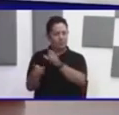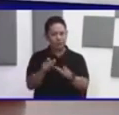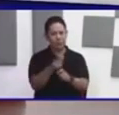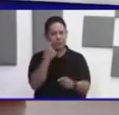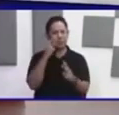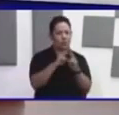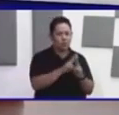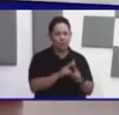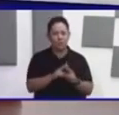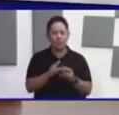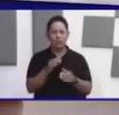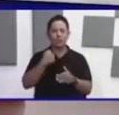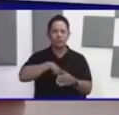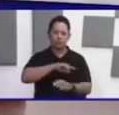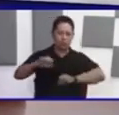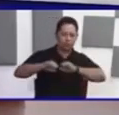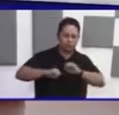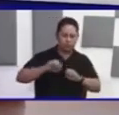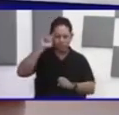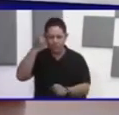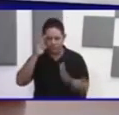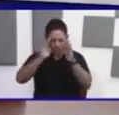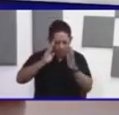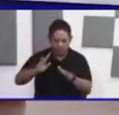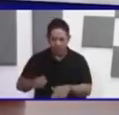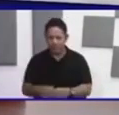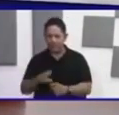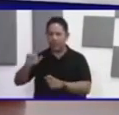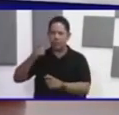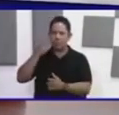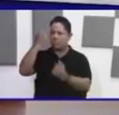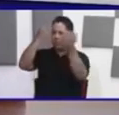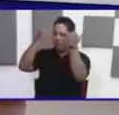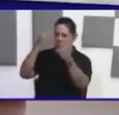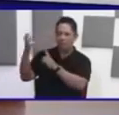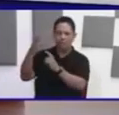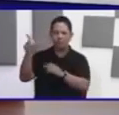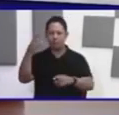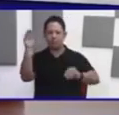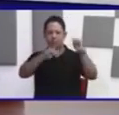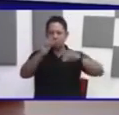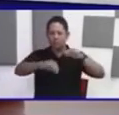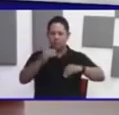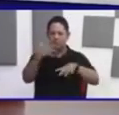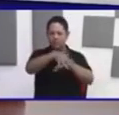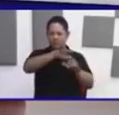conozca cuál es el accionar del gobierno de manera directa y no a través de situaciones